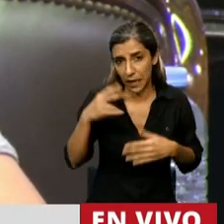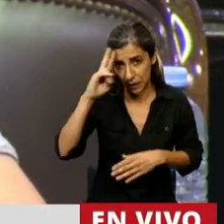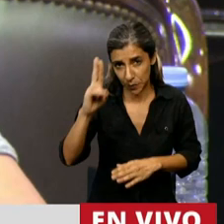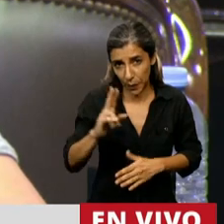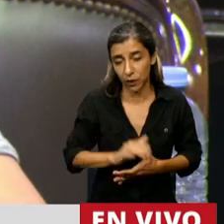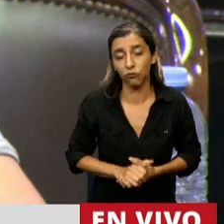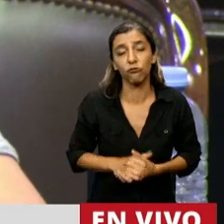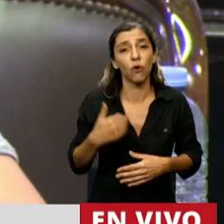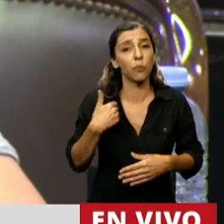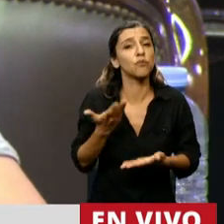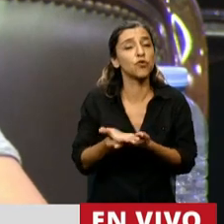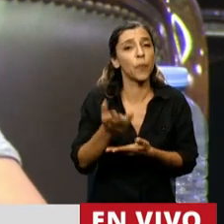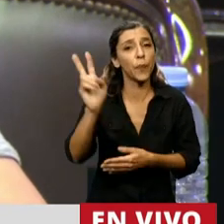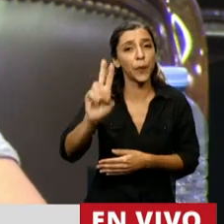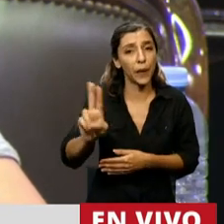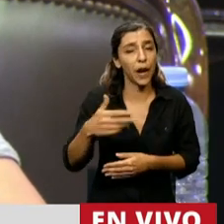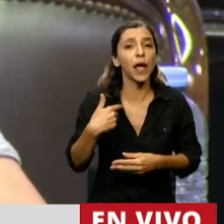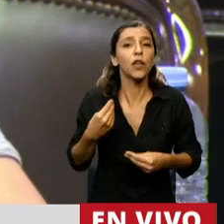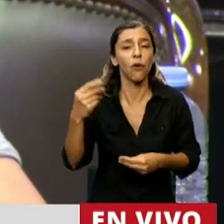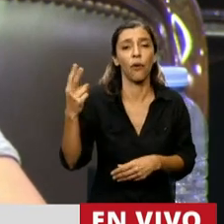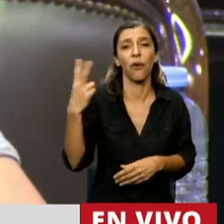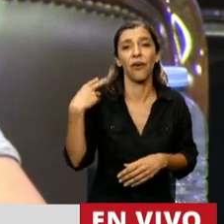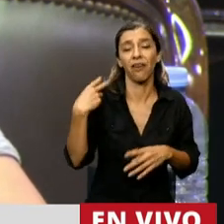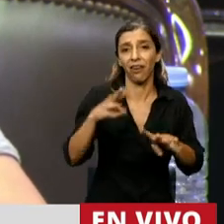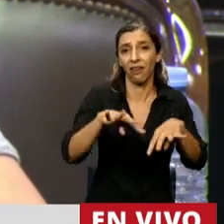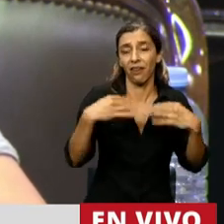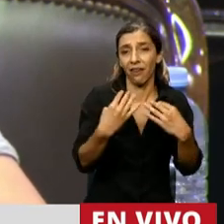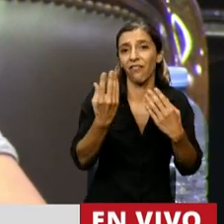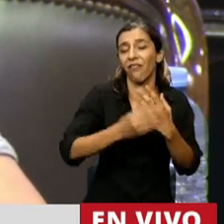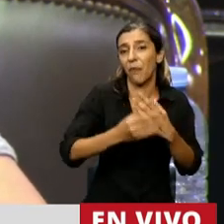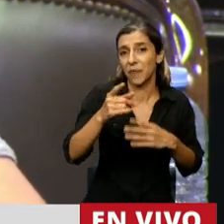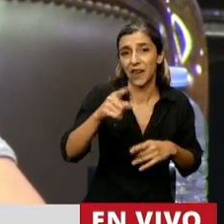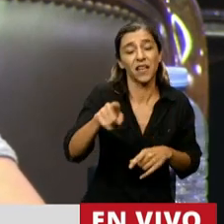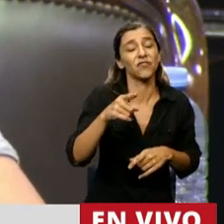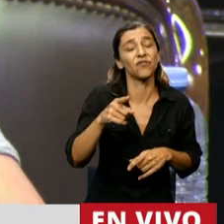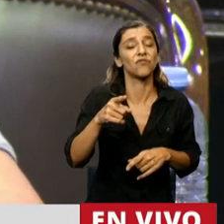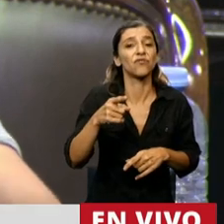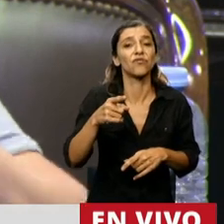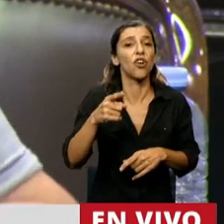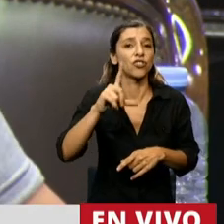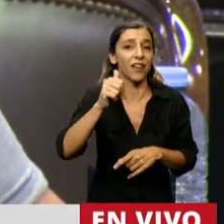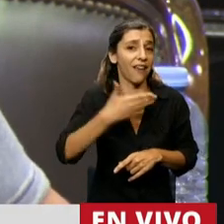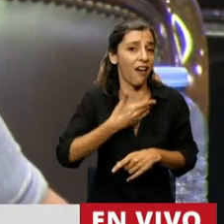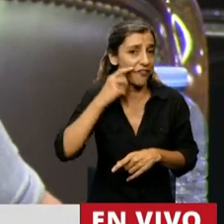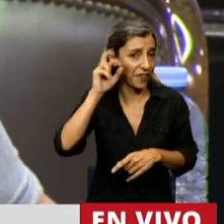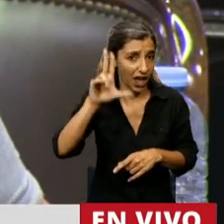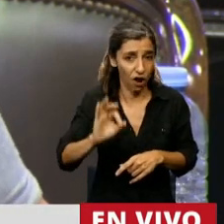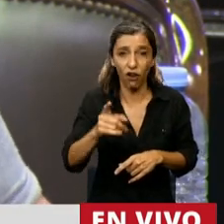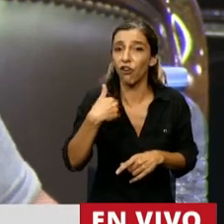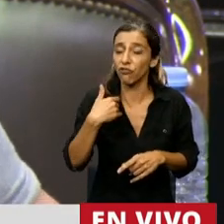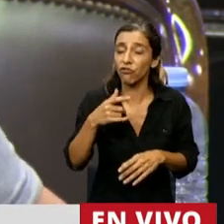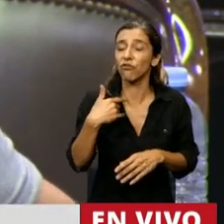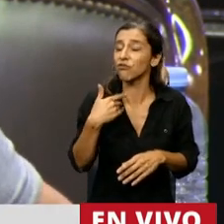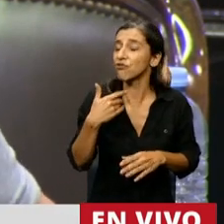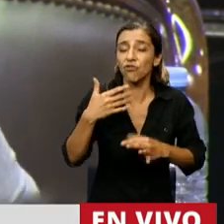se la hago y se la planteo al jefe de gabinete de ministros, que es Santiago Cafiero. La verdad, señor presidente, que es